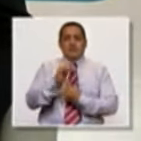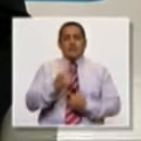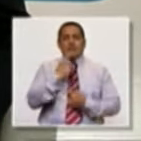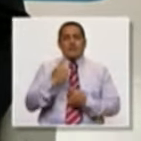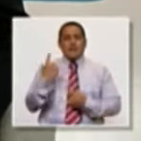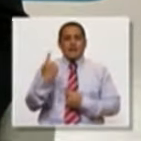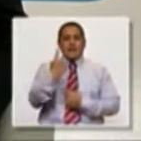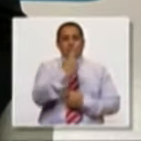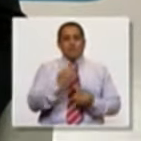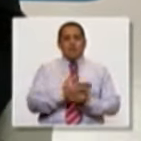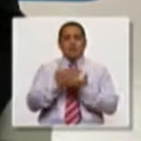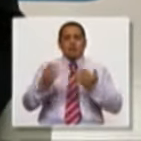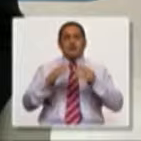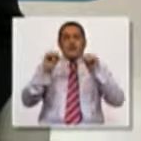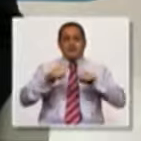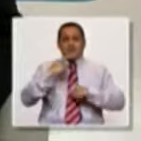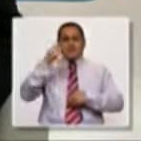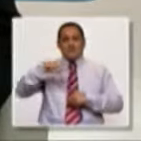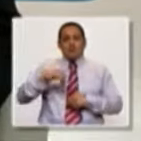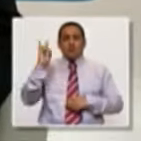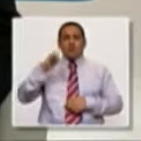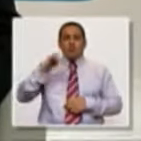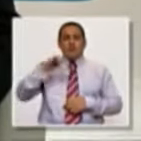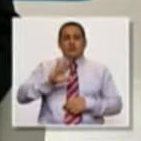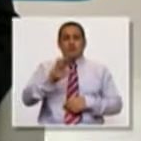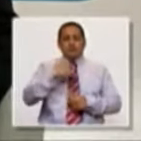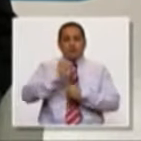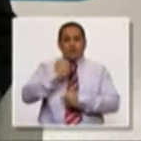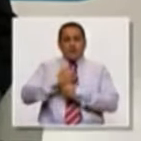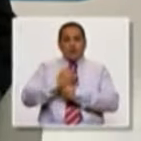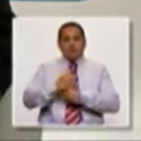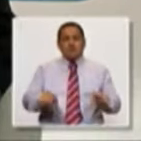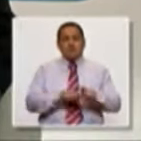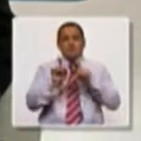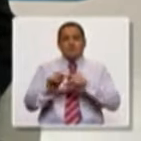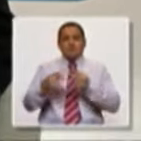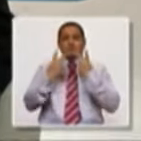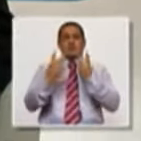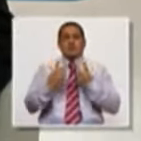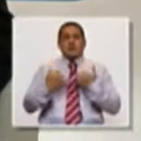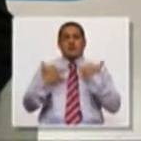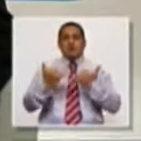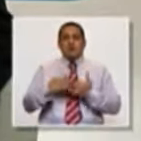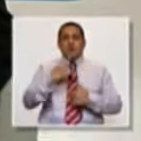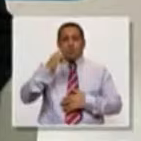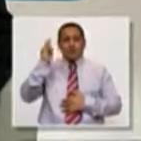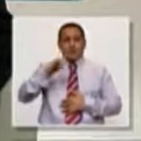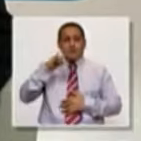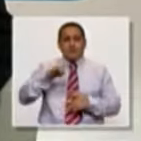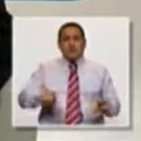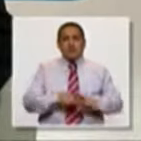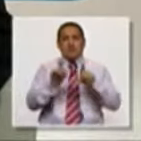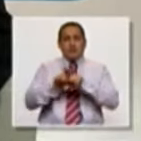todas aquellas causas que sí requieren de urgencia en su tratamiento sean vistas con prioridad